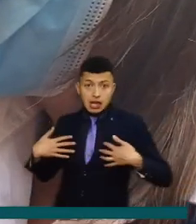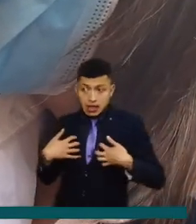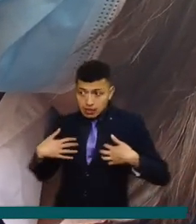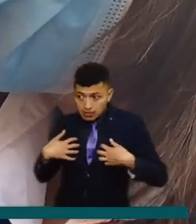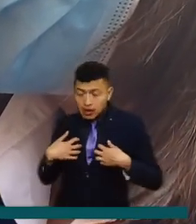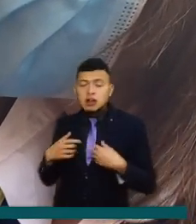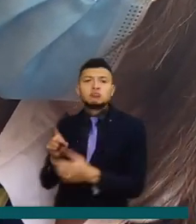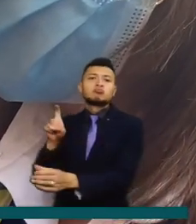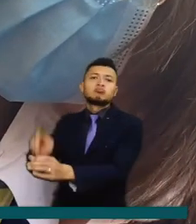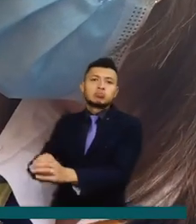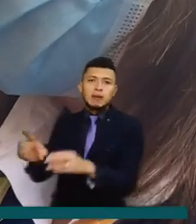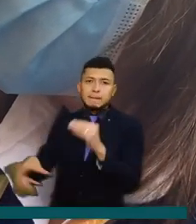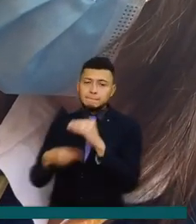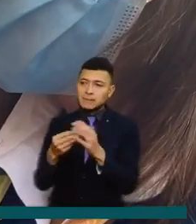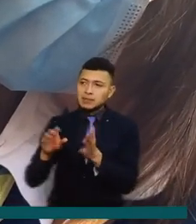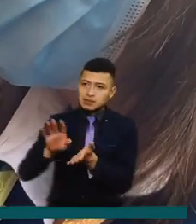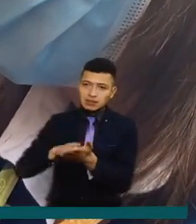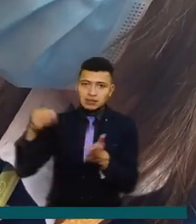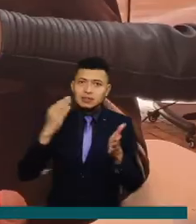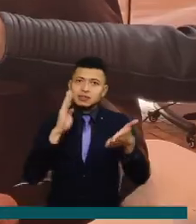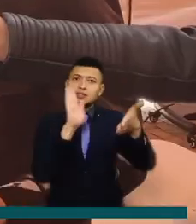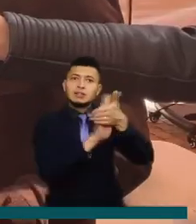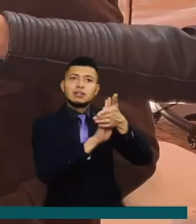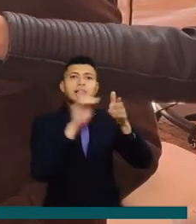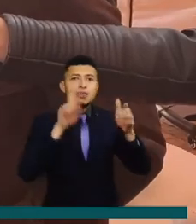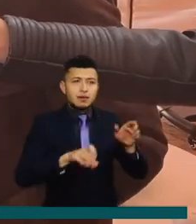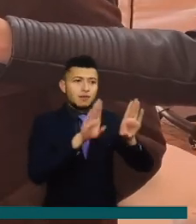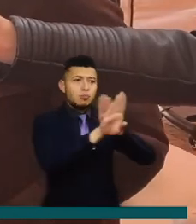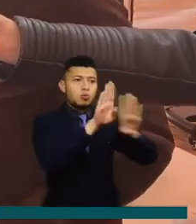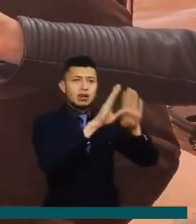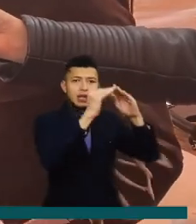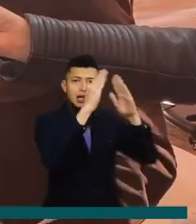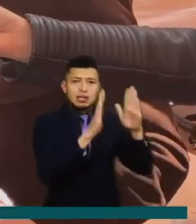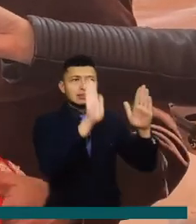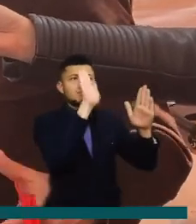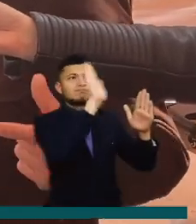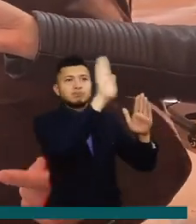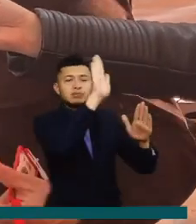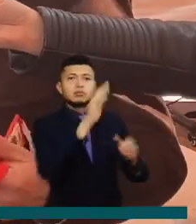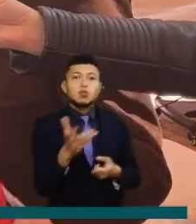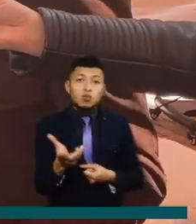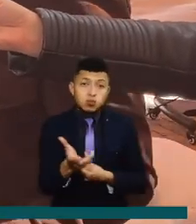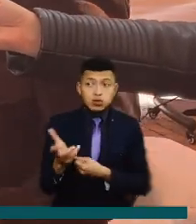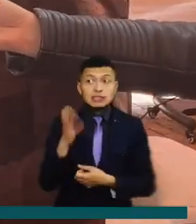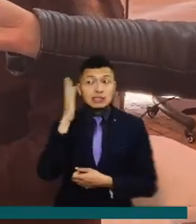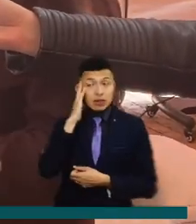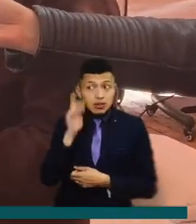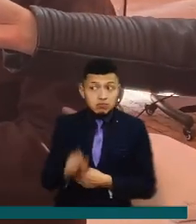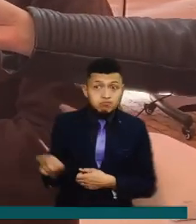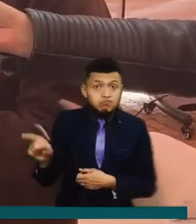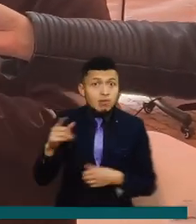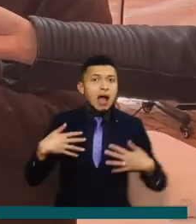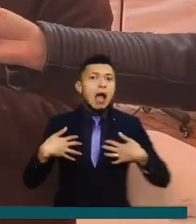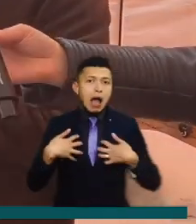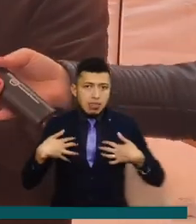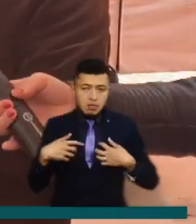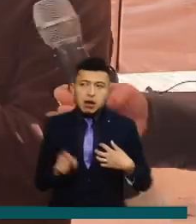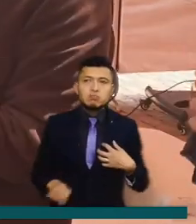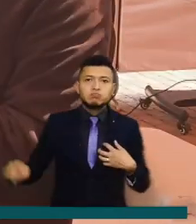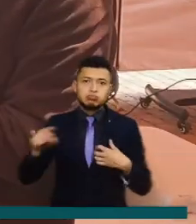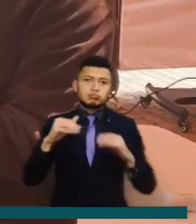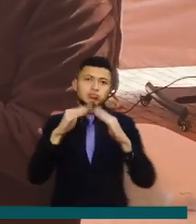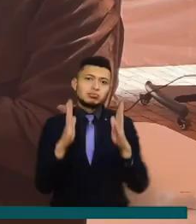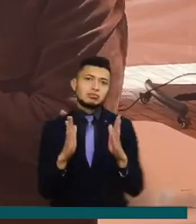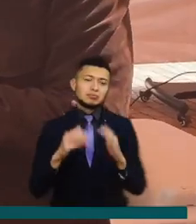de compañía y reclamar el sticker que debe ser ubicado en la puerta de su casa para que los bomberos sepan que hay animales de compañía en